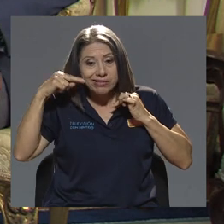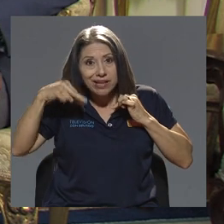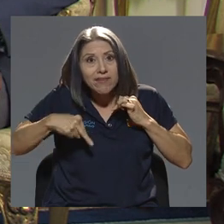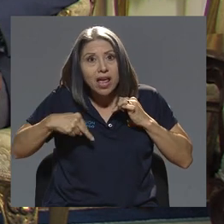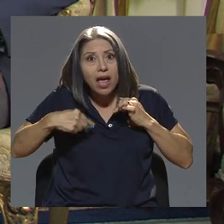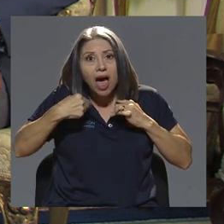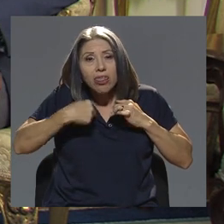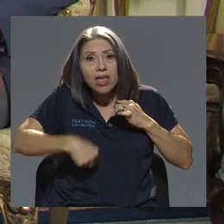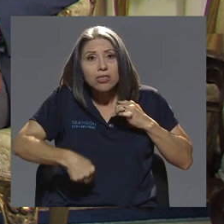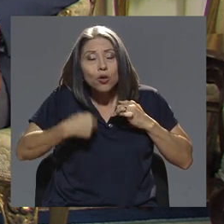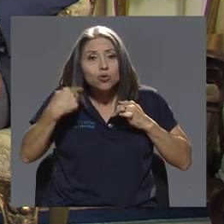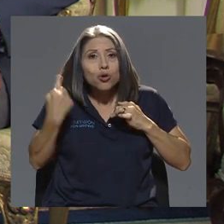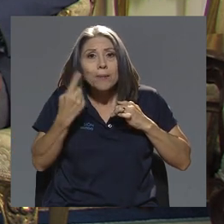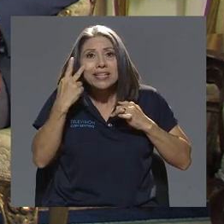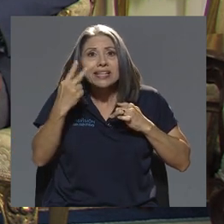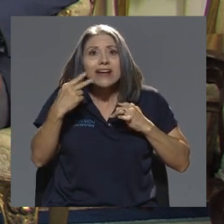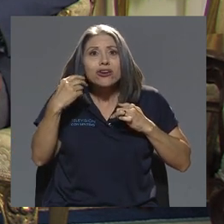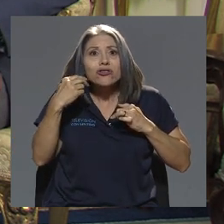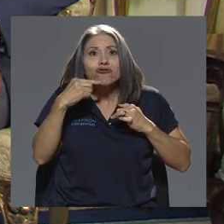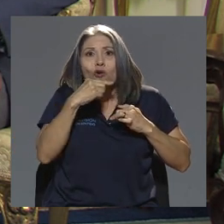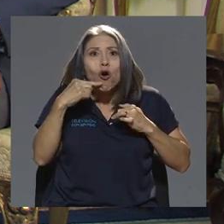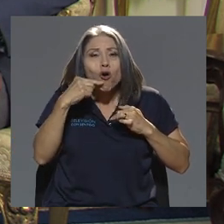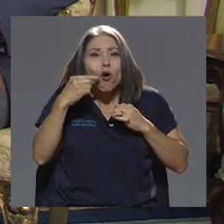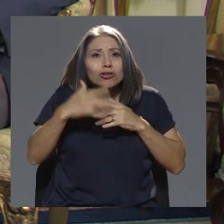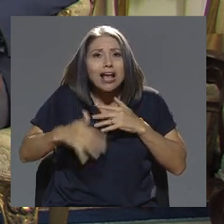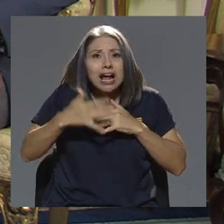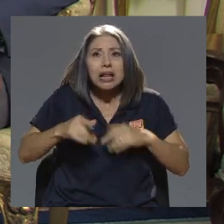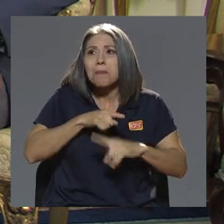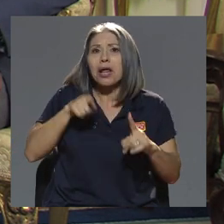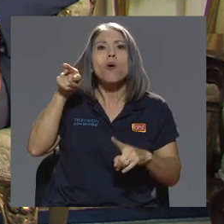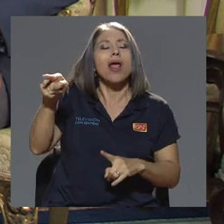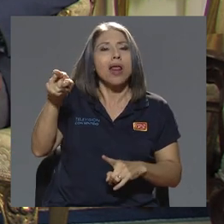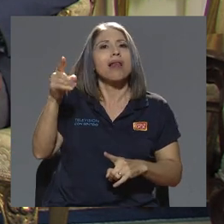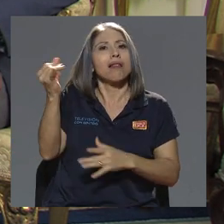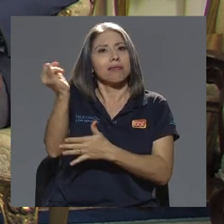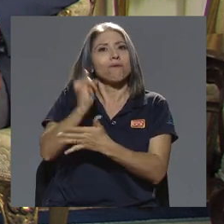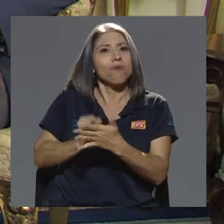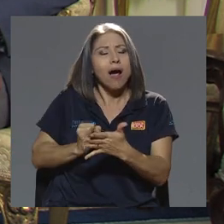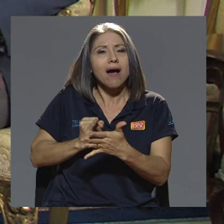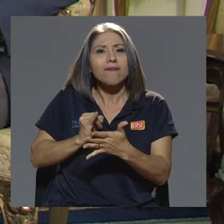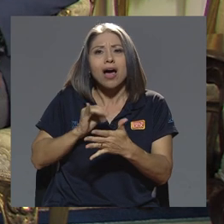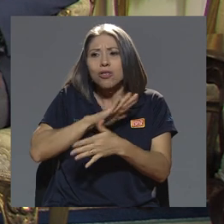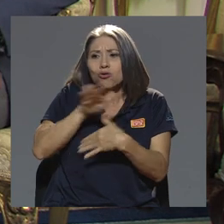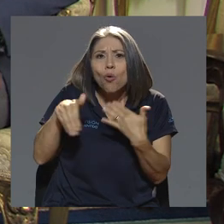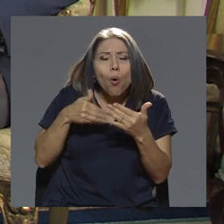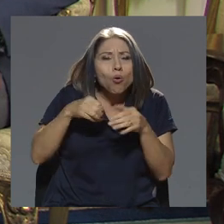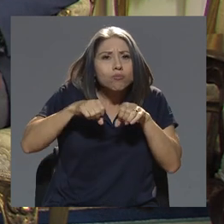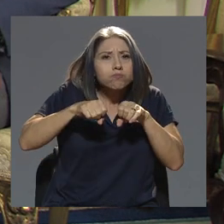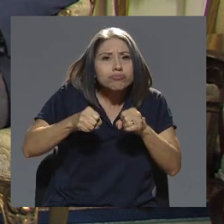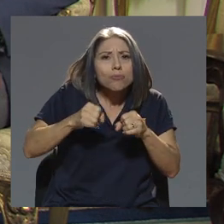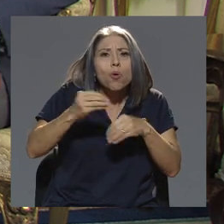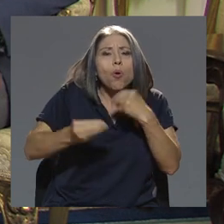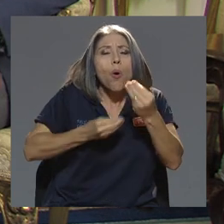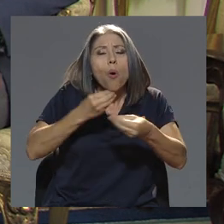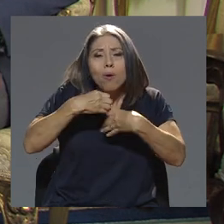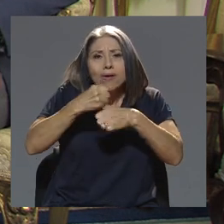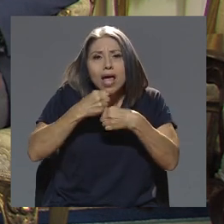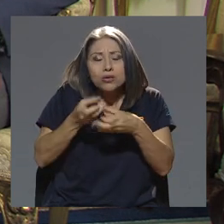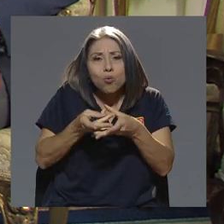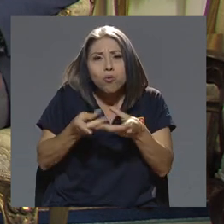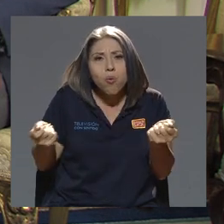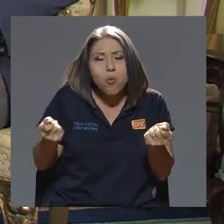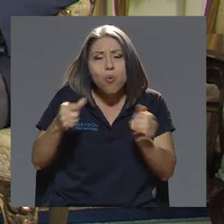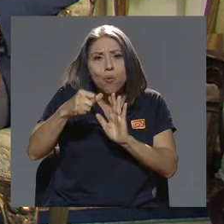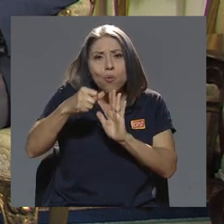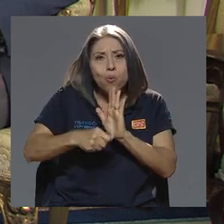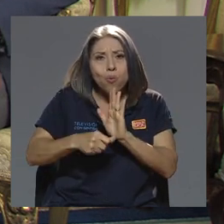él dibujaba las fracturas, cómo habían sido, cómo las habían reducido, todo, y todo eso, ya